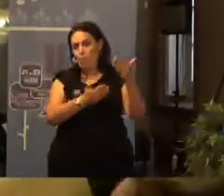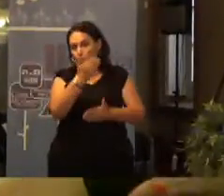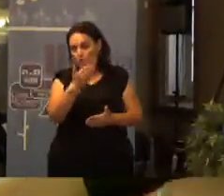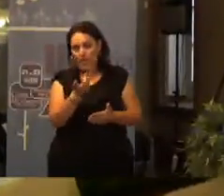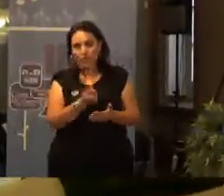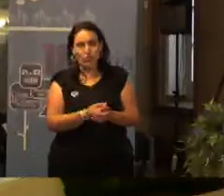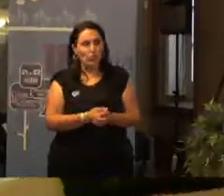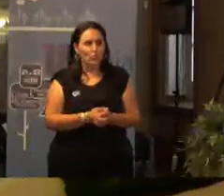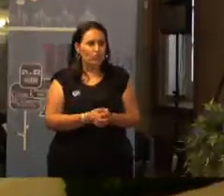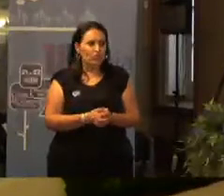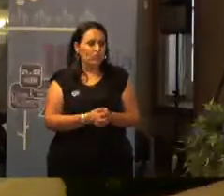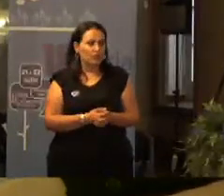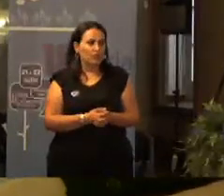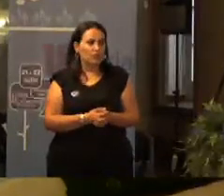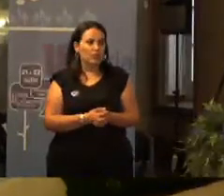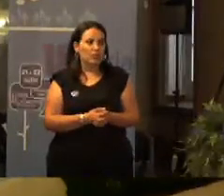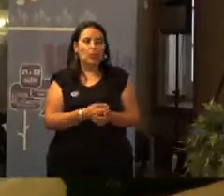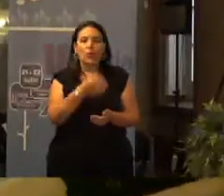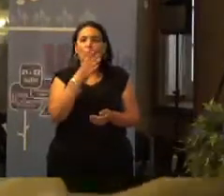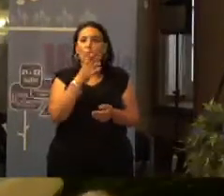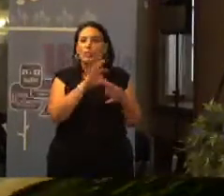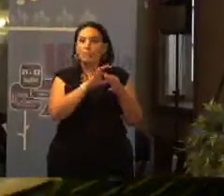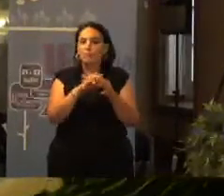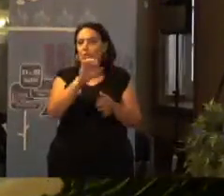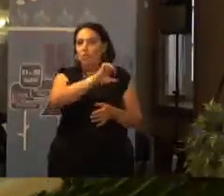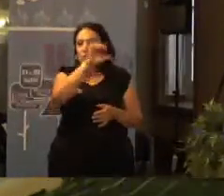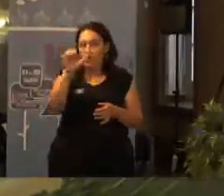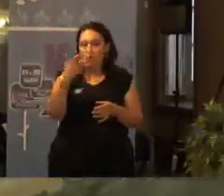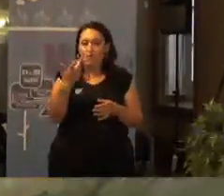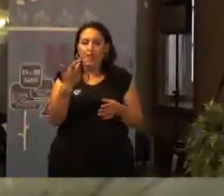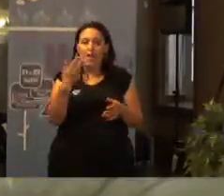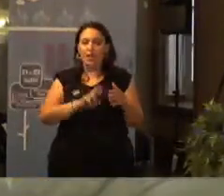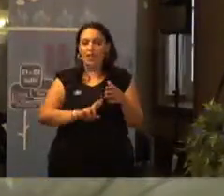propiamente dito, na historia europea, é a partir da Revolución do